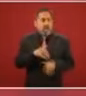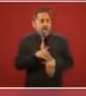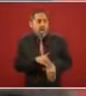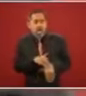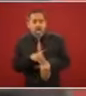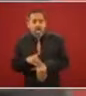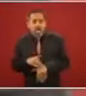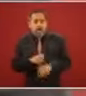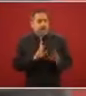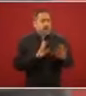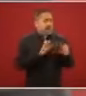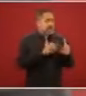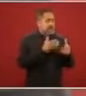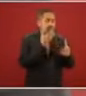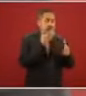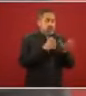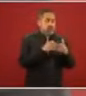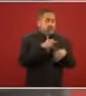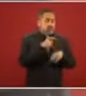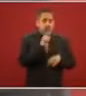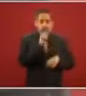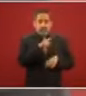los conservadores.